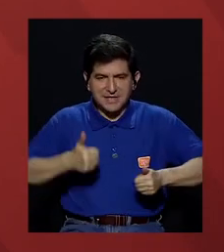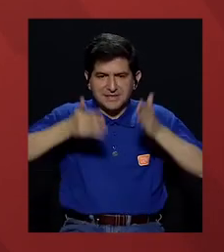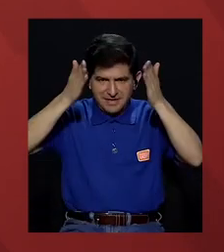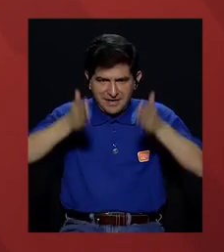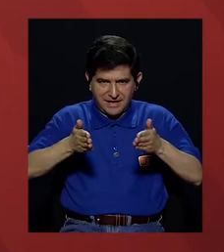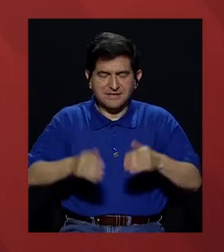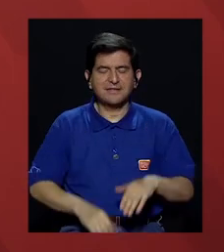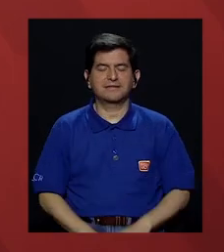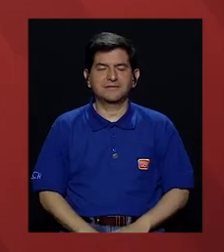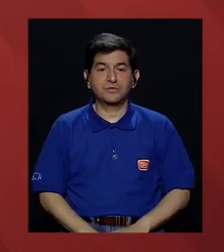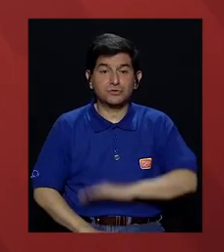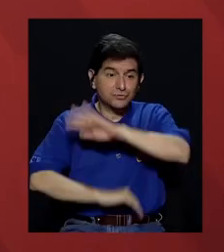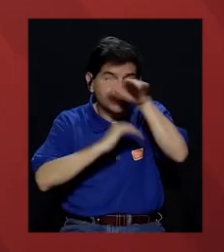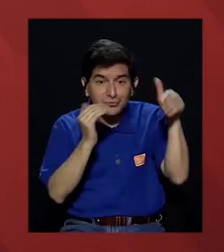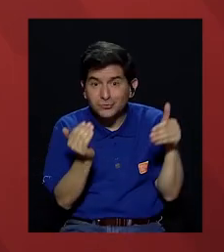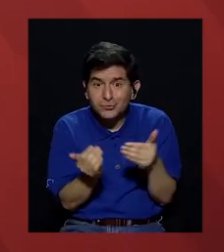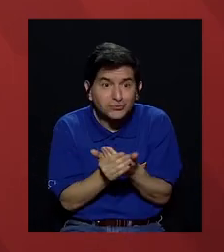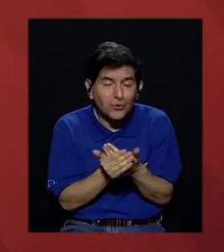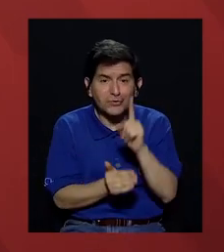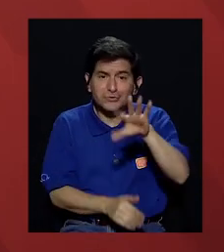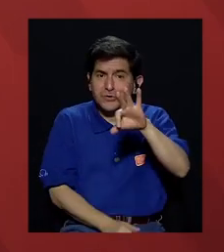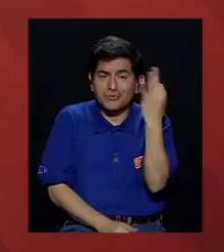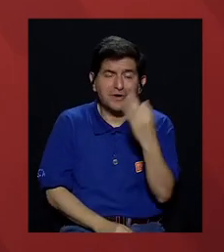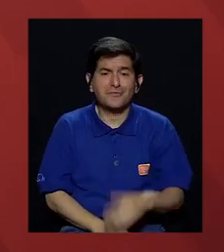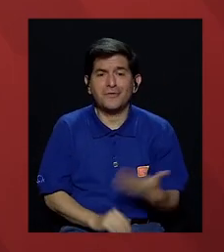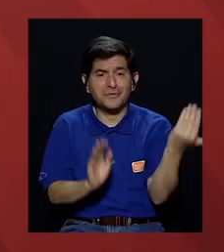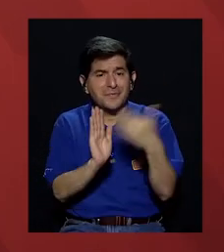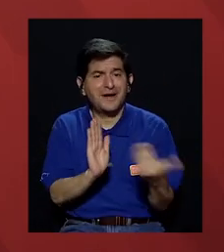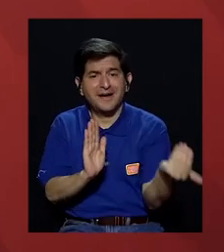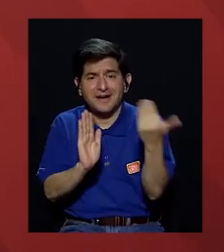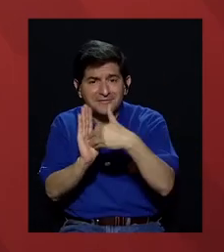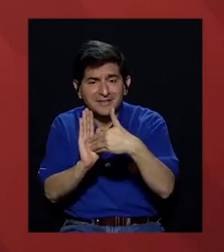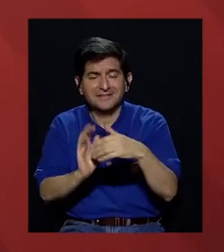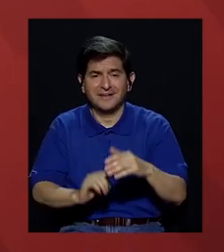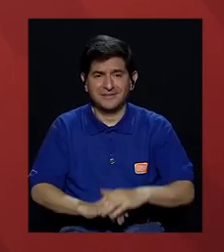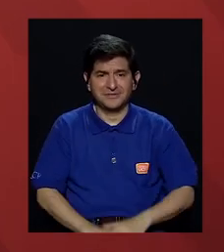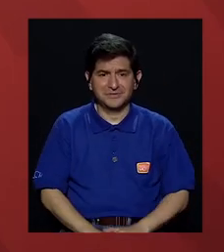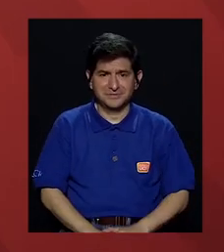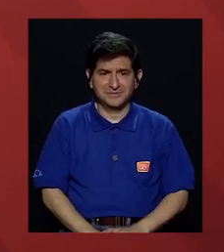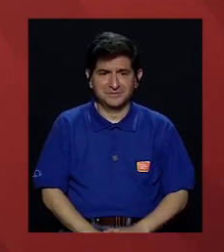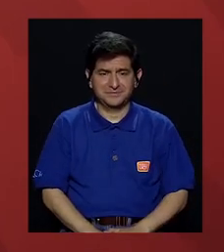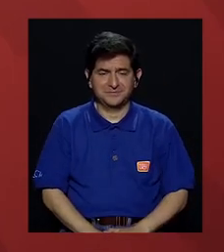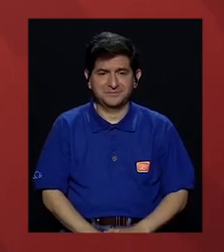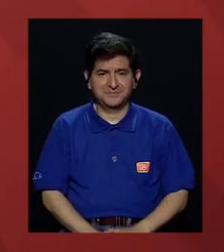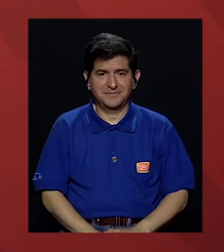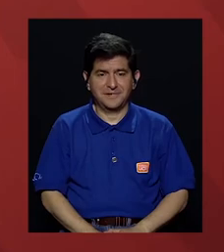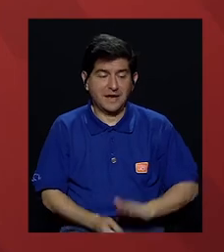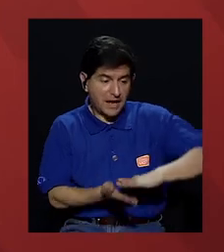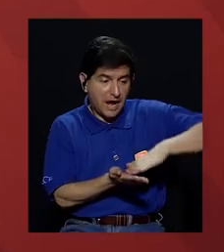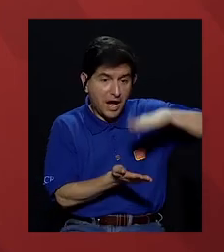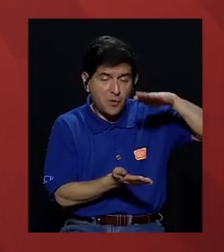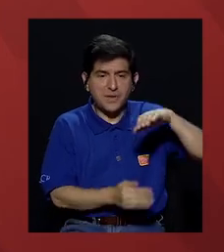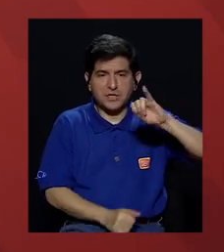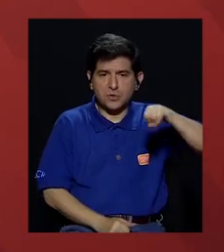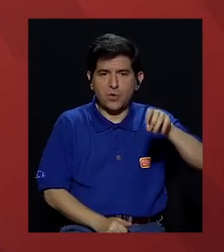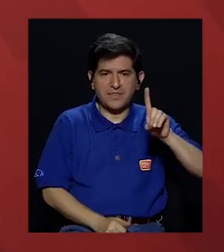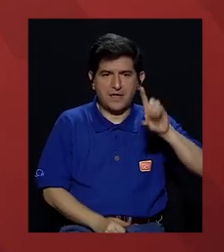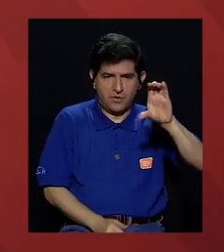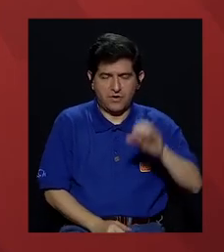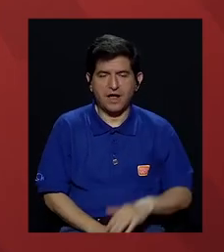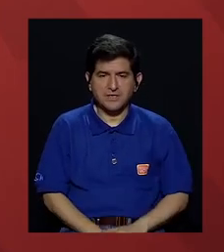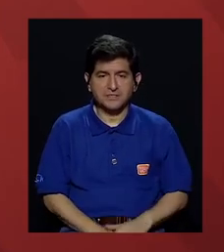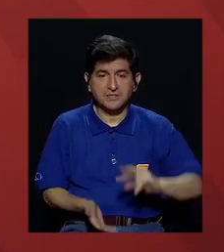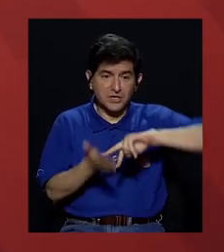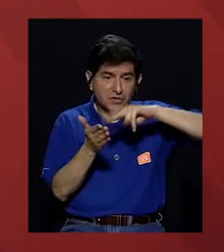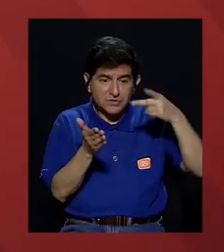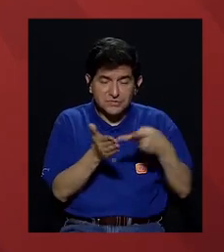república tal parece que todos de algún modo afectaron de qué su vida de juan diego significa